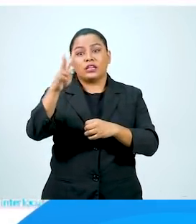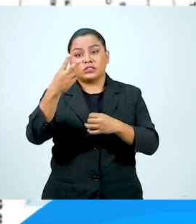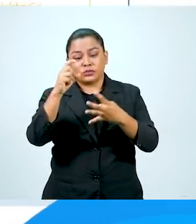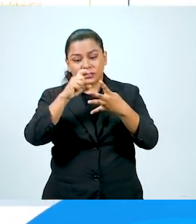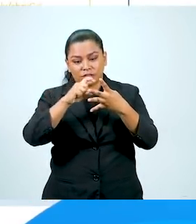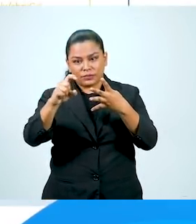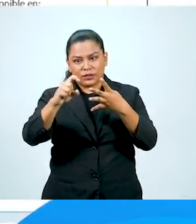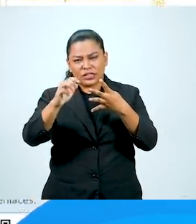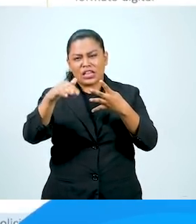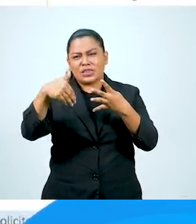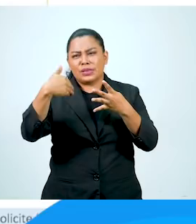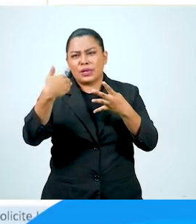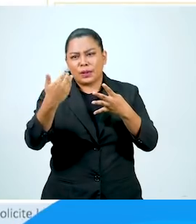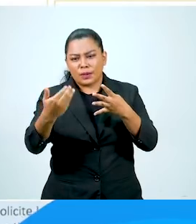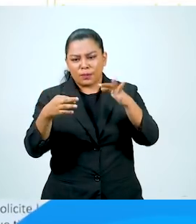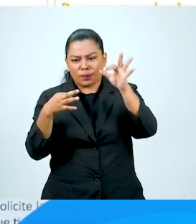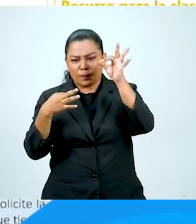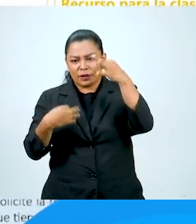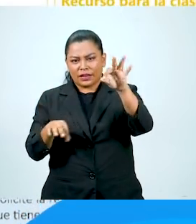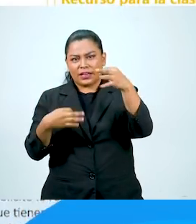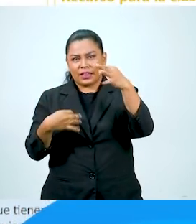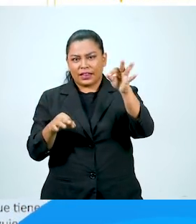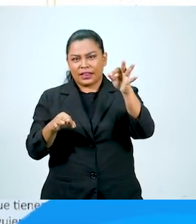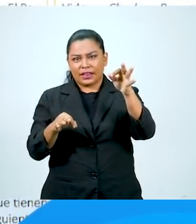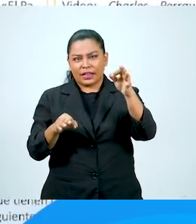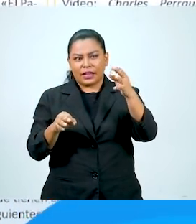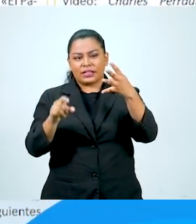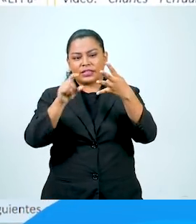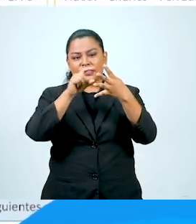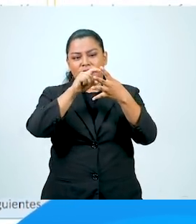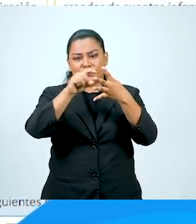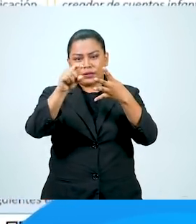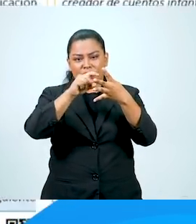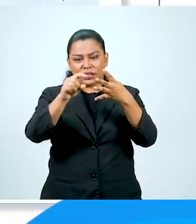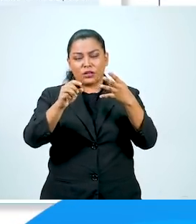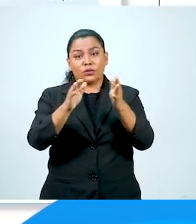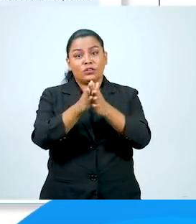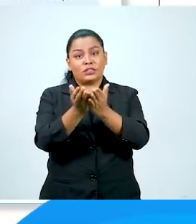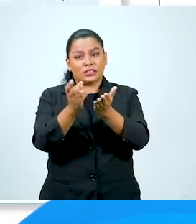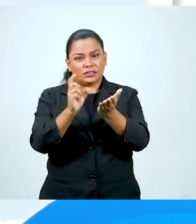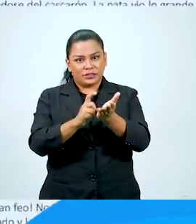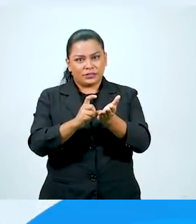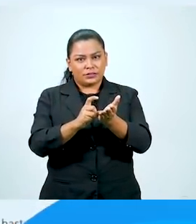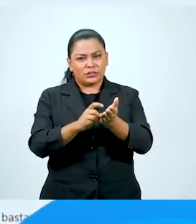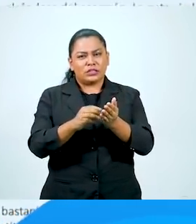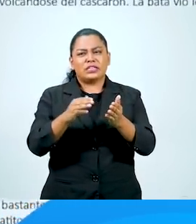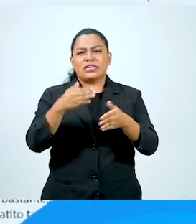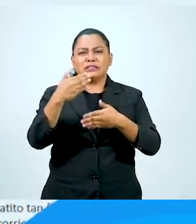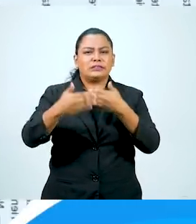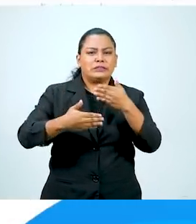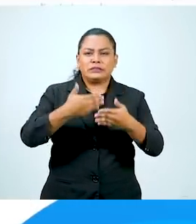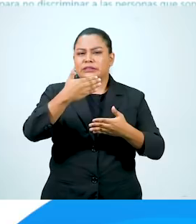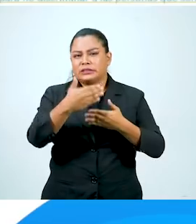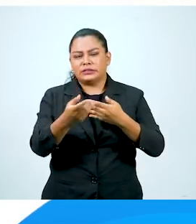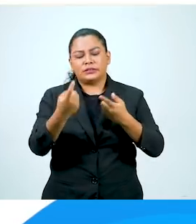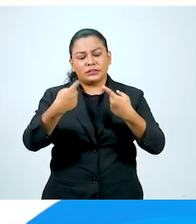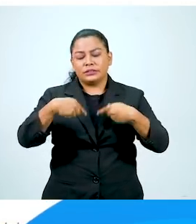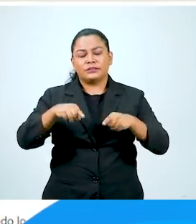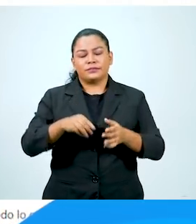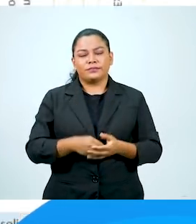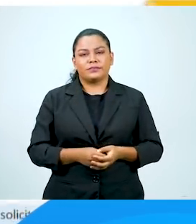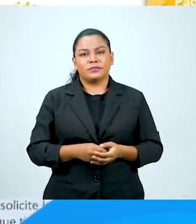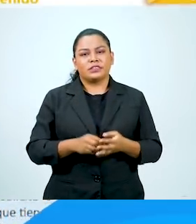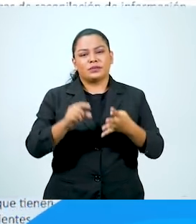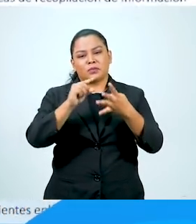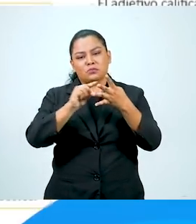semana 2, seguidas de las páginas correspondientes a la semana 2 del libro de texto, y así sucesivamente con